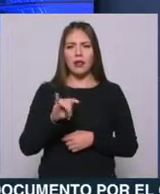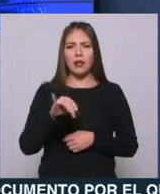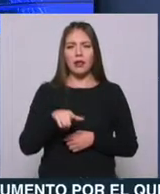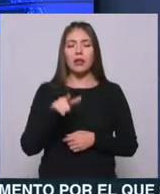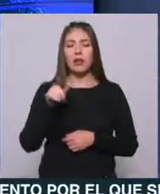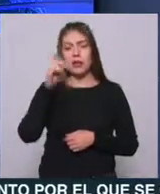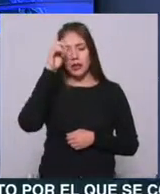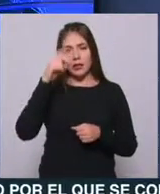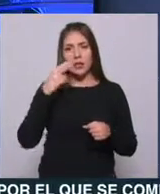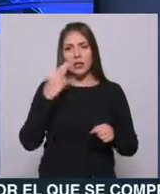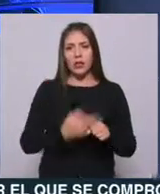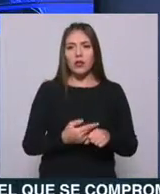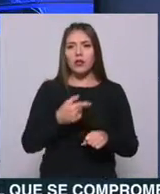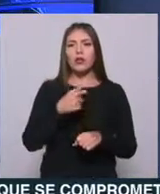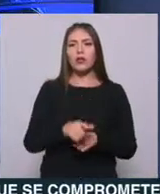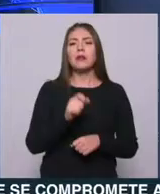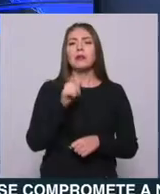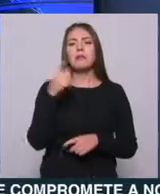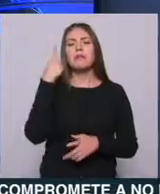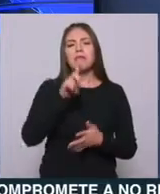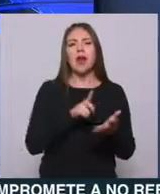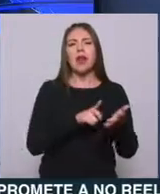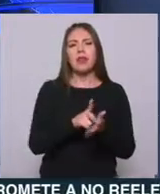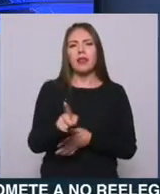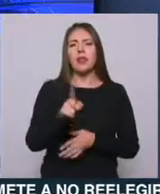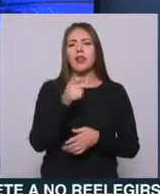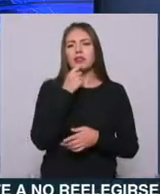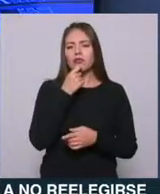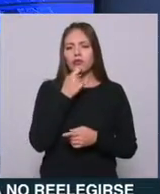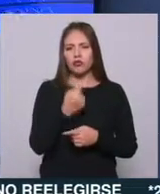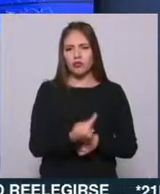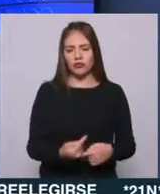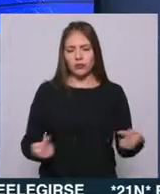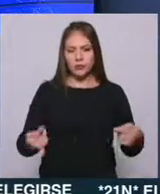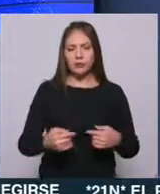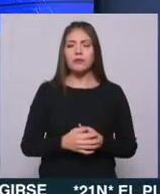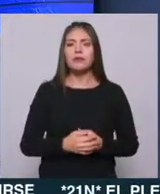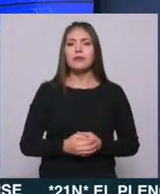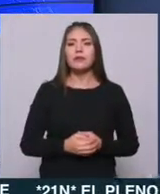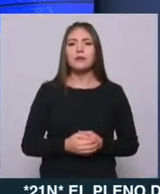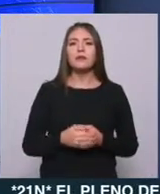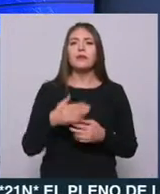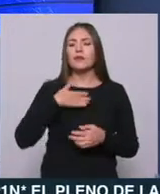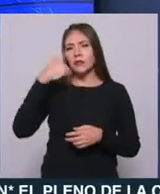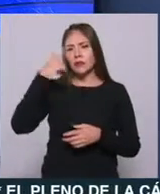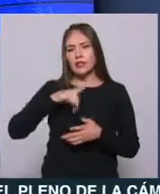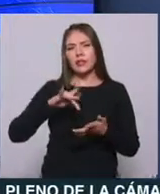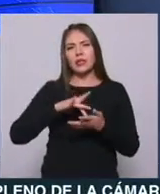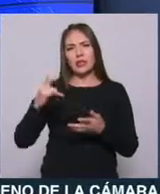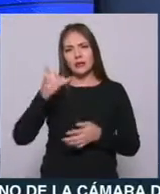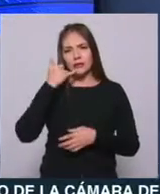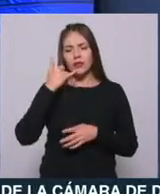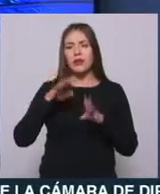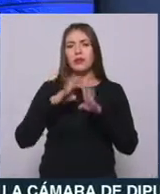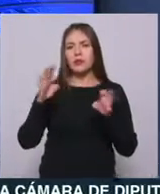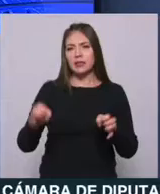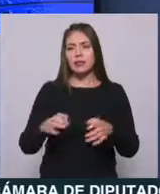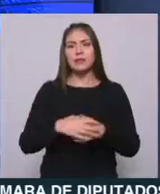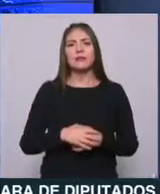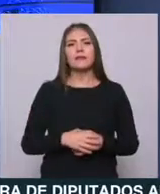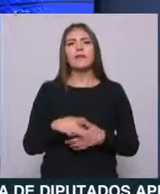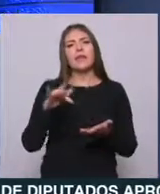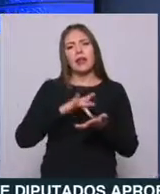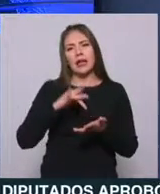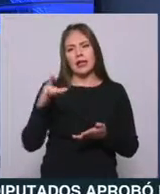los Derechos de la Infancia en México. Muy buenas noches, Juan Martín, gracias por tomarnos la llamada. ¿Cómo estás? Muchísimas gracias por esta oportunidad.